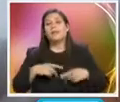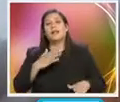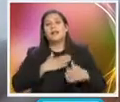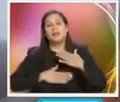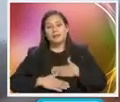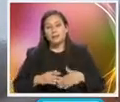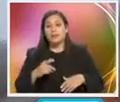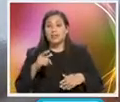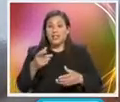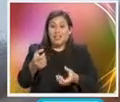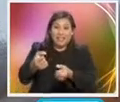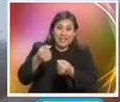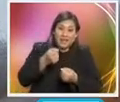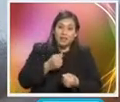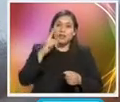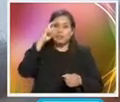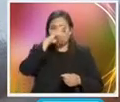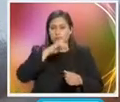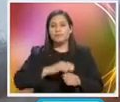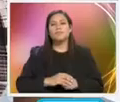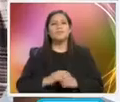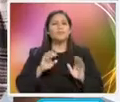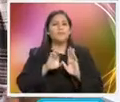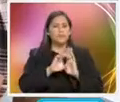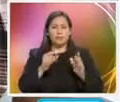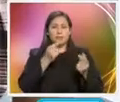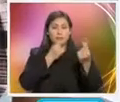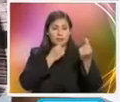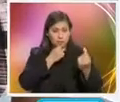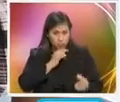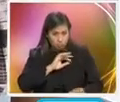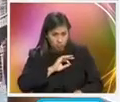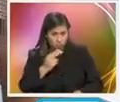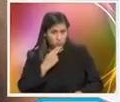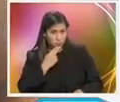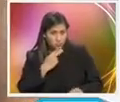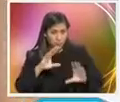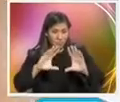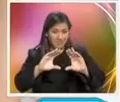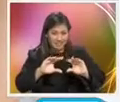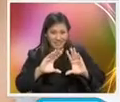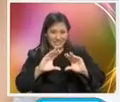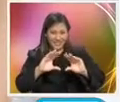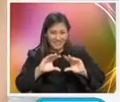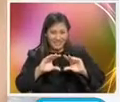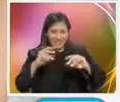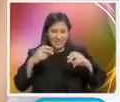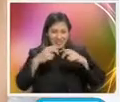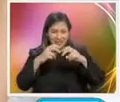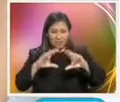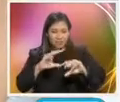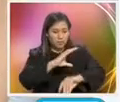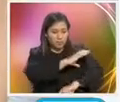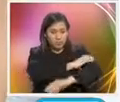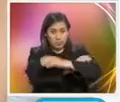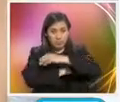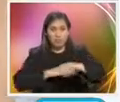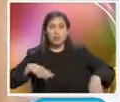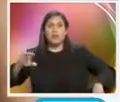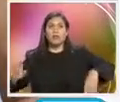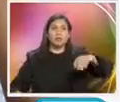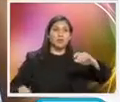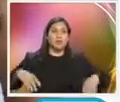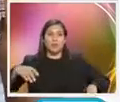jalarla va a ser difícil. Ahora, ¿qué recomiendas? Por ejemplo, los niños pueden utilizar los famosos flotadores que se ponen en los brazos. ¿Es